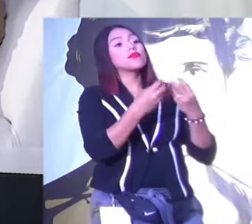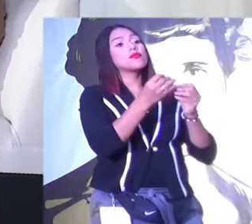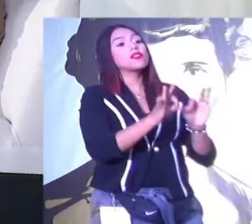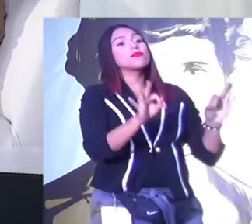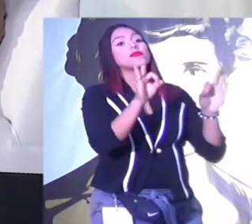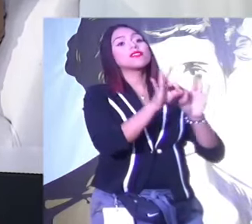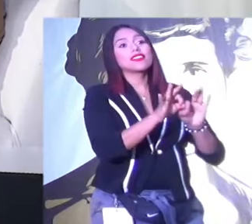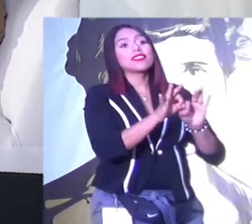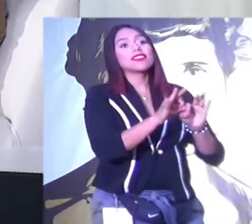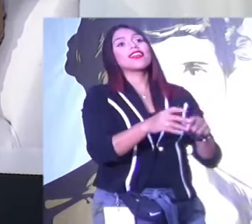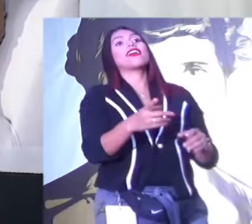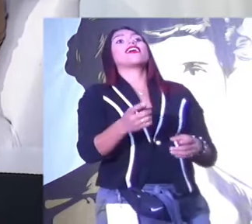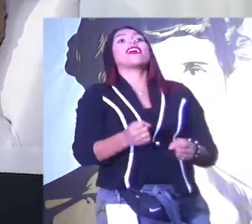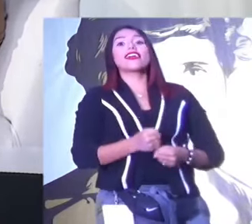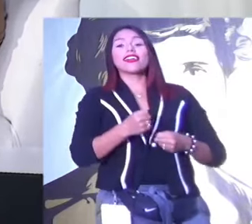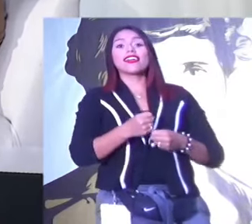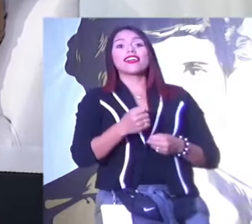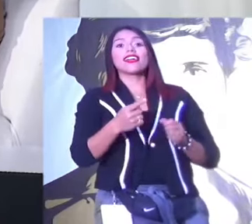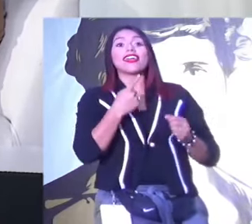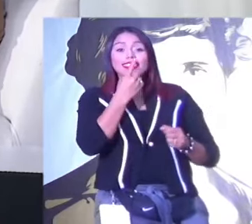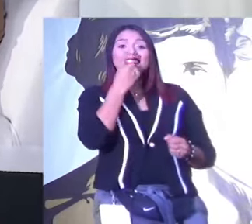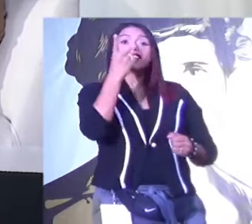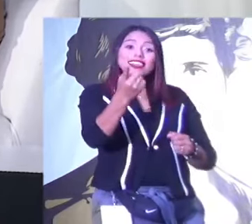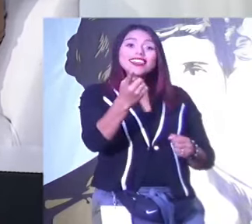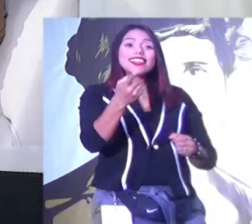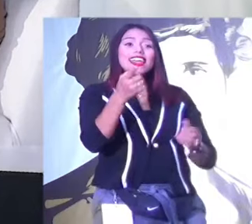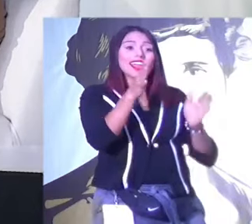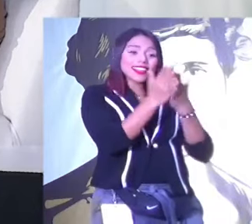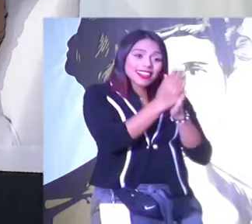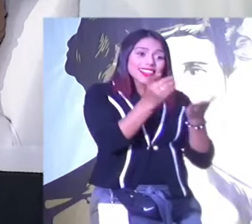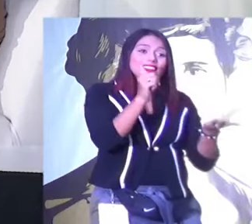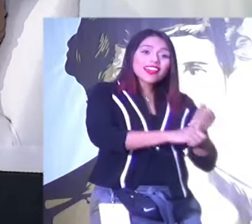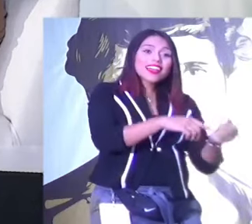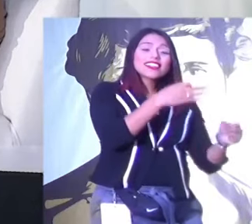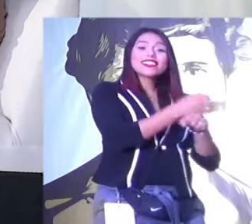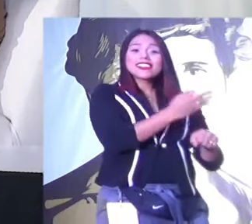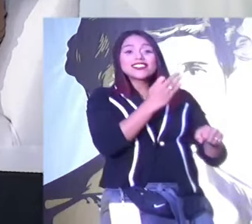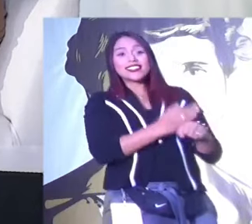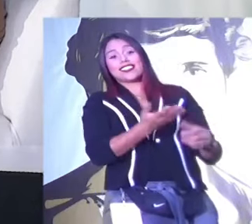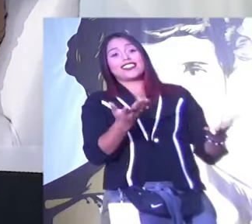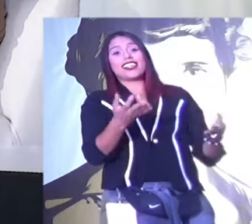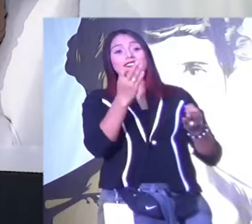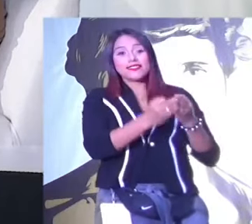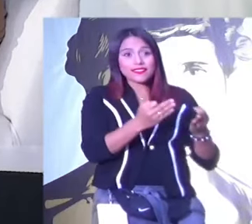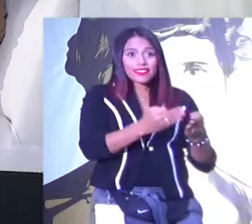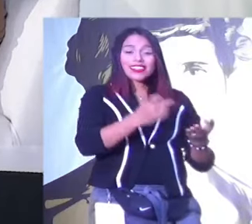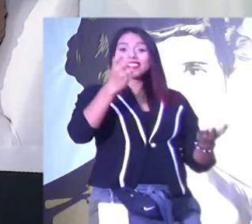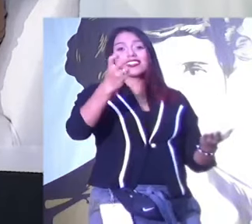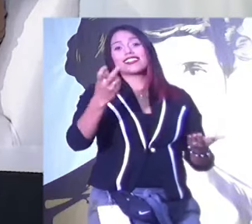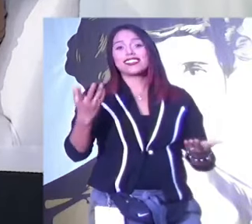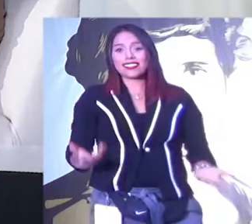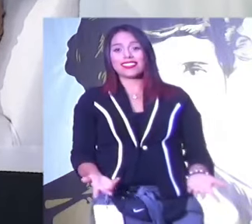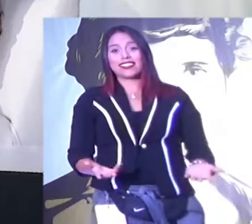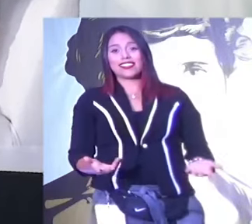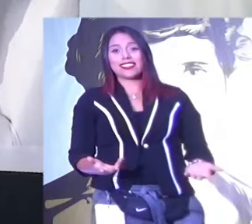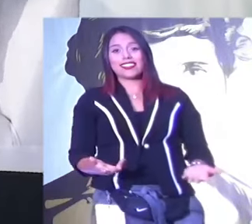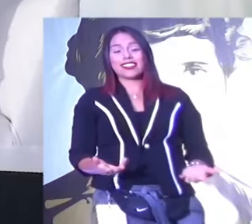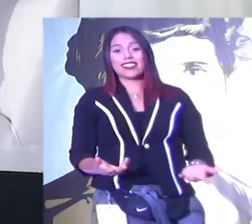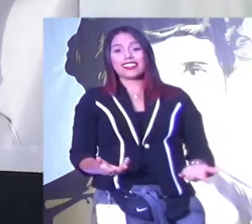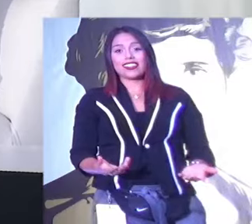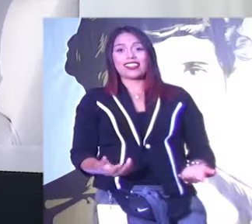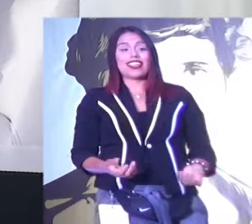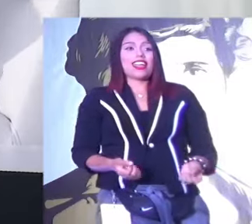cuentos chistosos, ¿no? O sea, que hay humor ahí, que el lector se la va a pasar bien, ¿no? O sea, que no hay esa